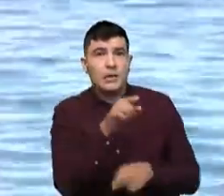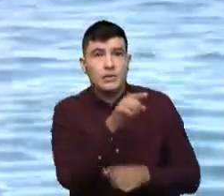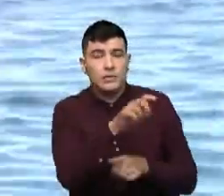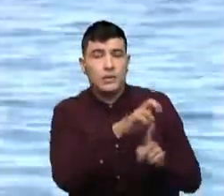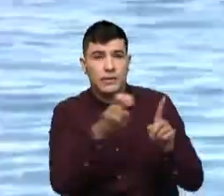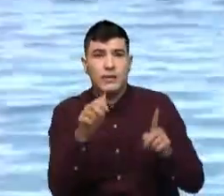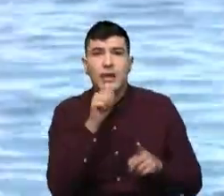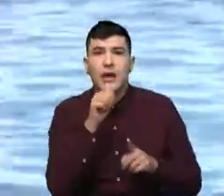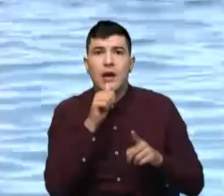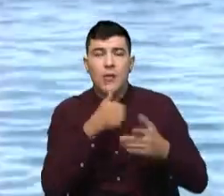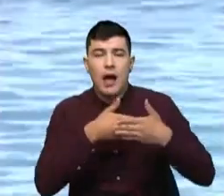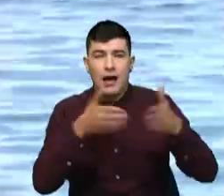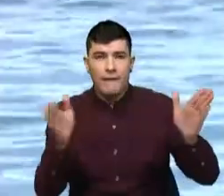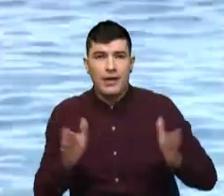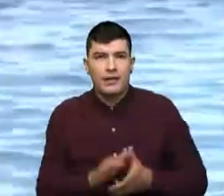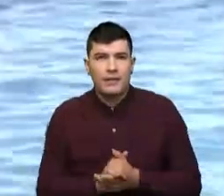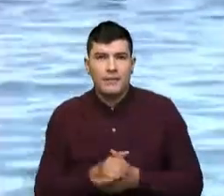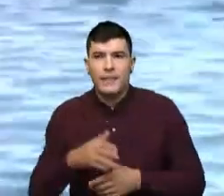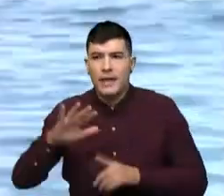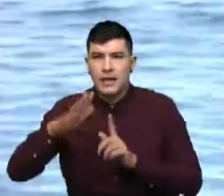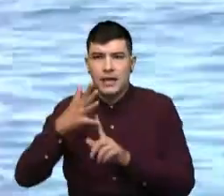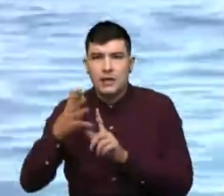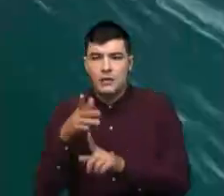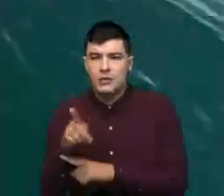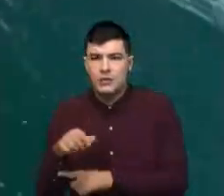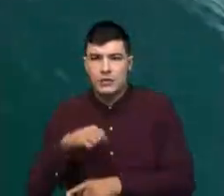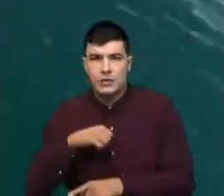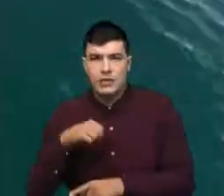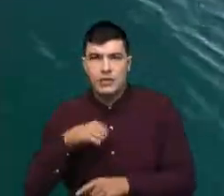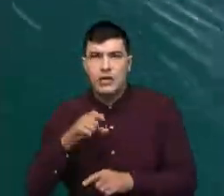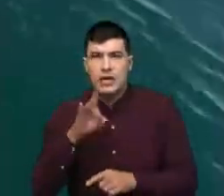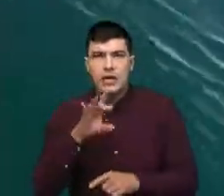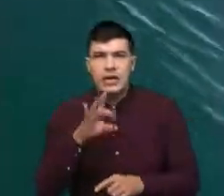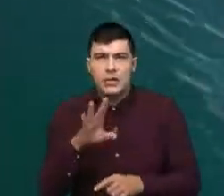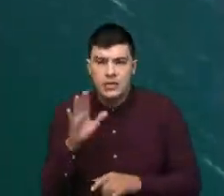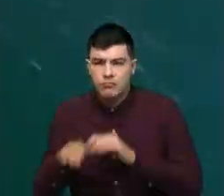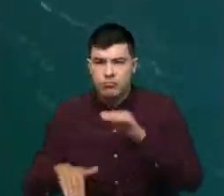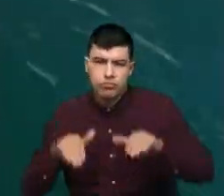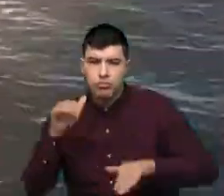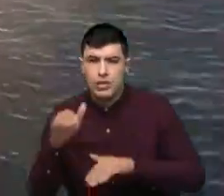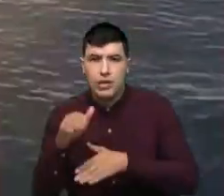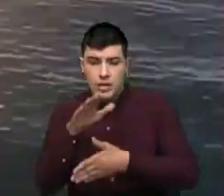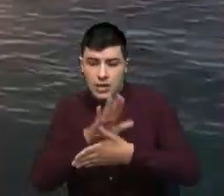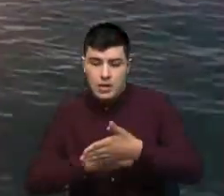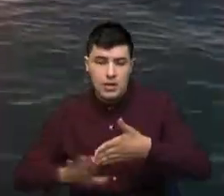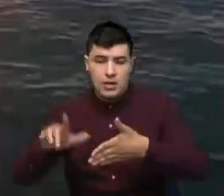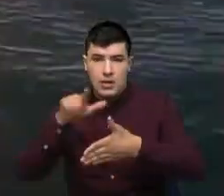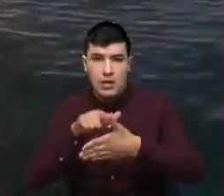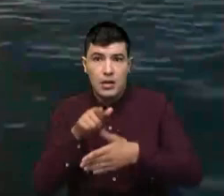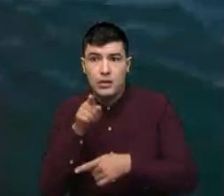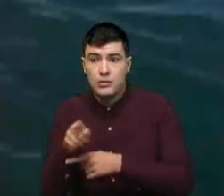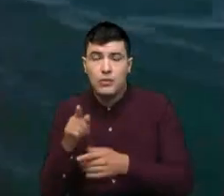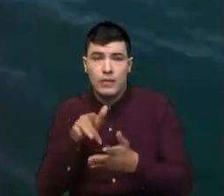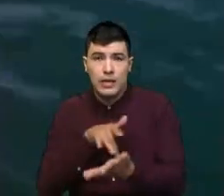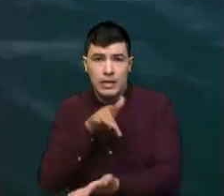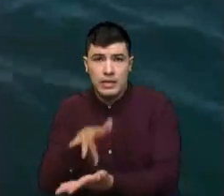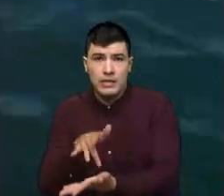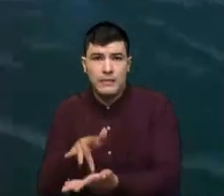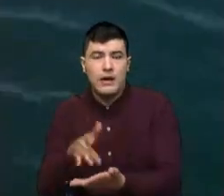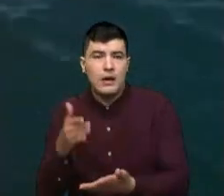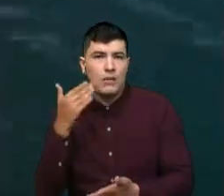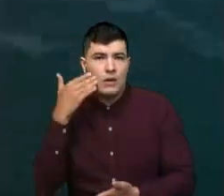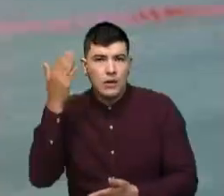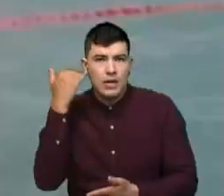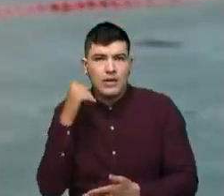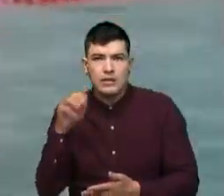modalidad de aguas abiertas el quinto lugar lo obtuvo entre 15 nadadores del continente la competencia se llevó a cabo en el